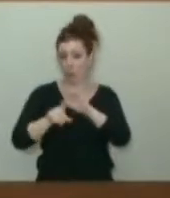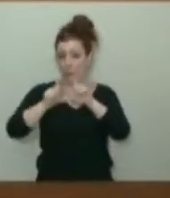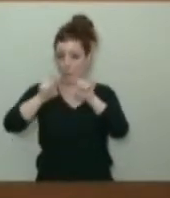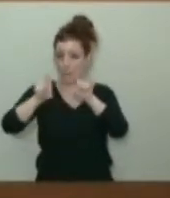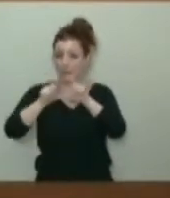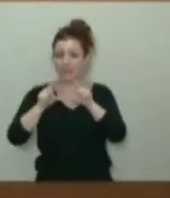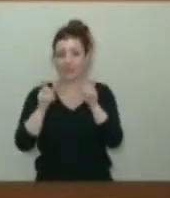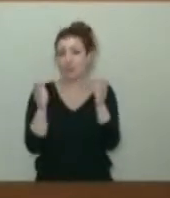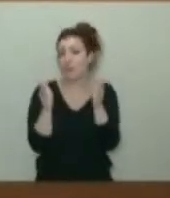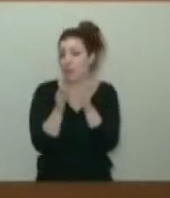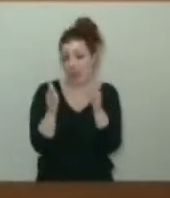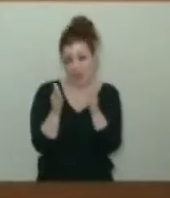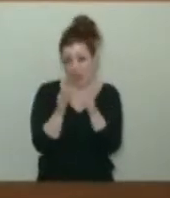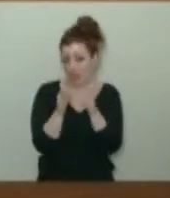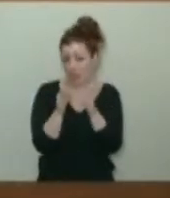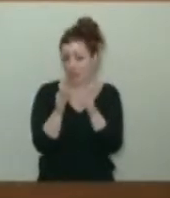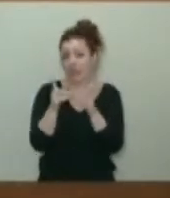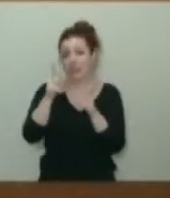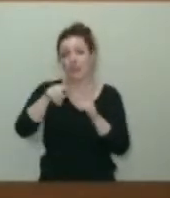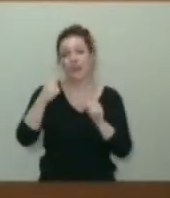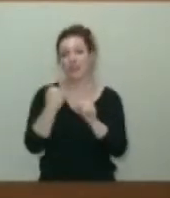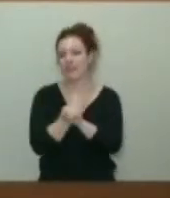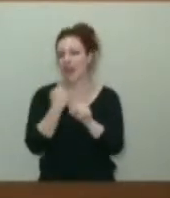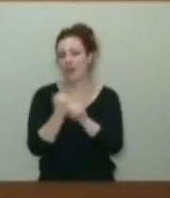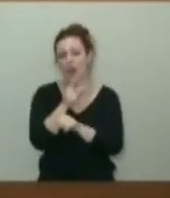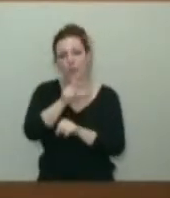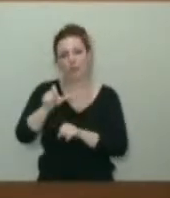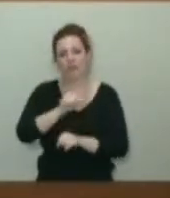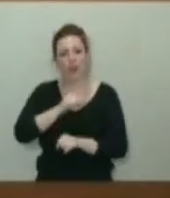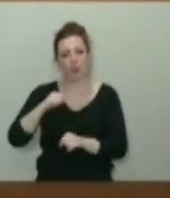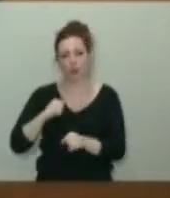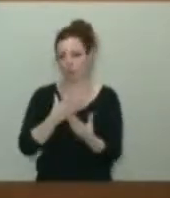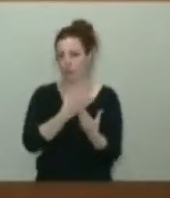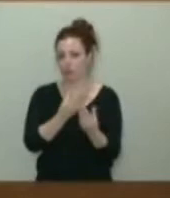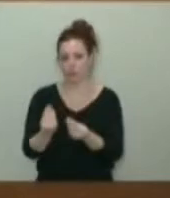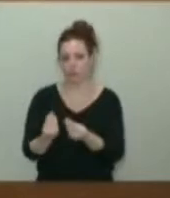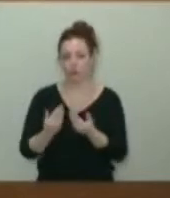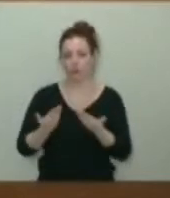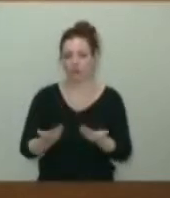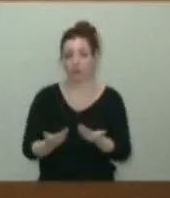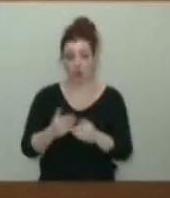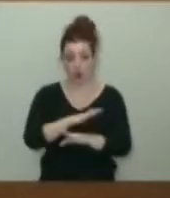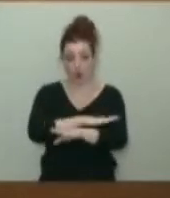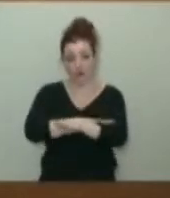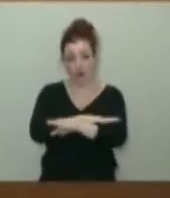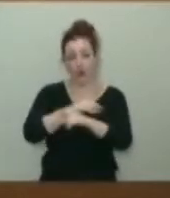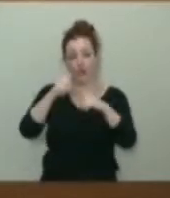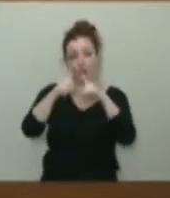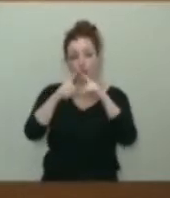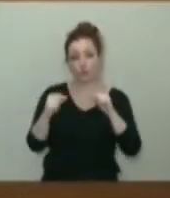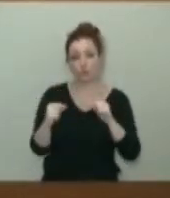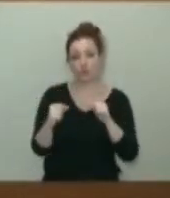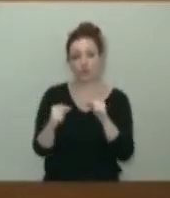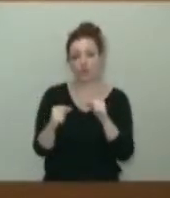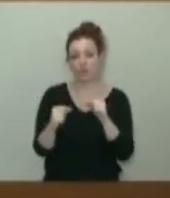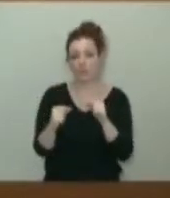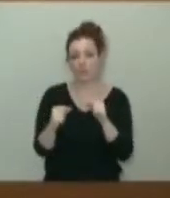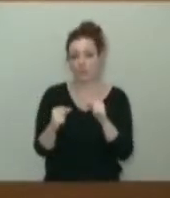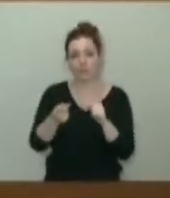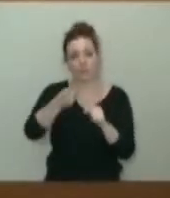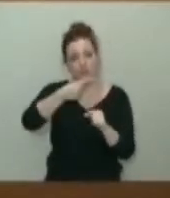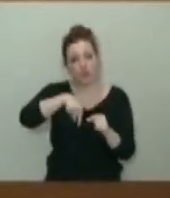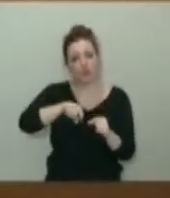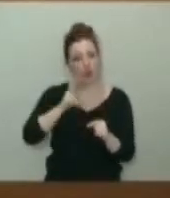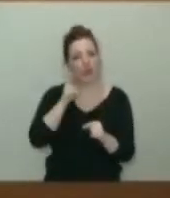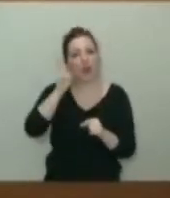las pequeñas empresas y del trabajo de muchos autónomos. Desde el Gobierno de Asturias no tenemos empacho en reconocer que